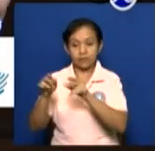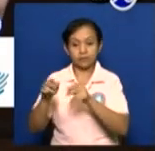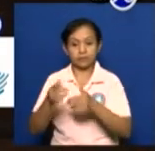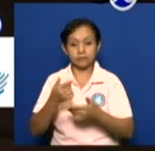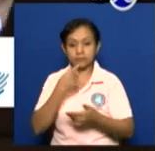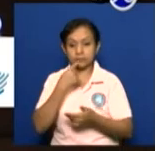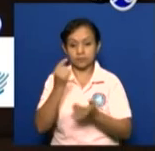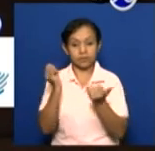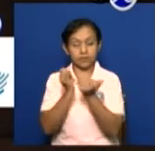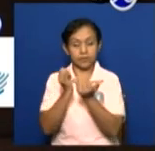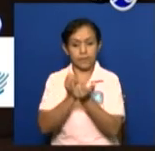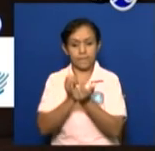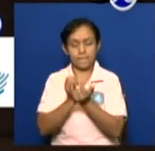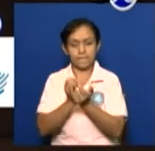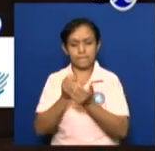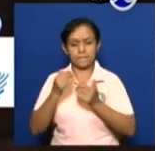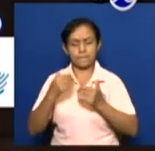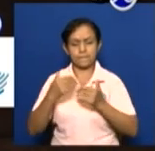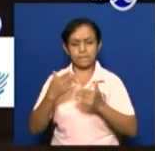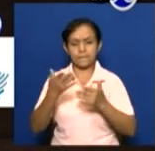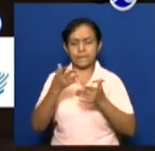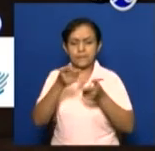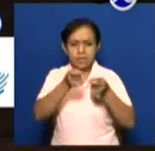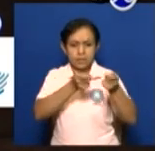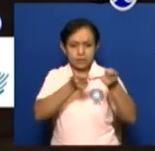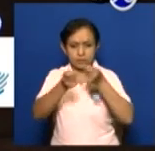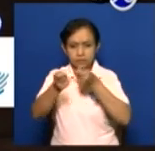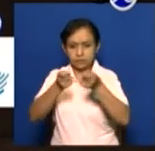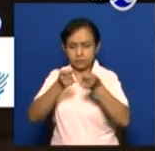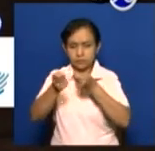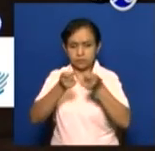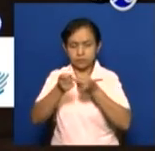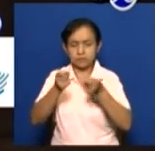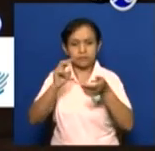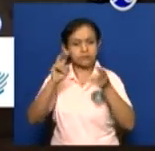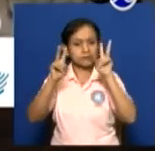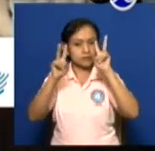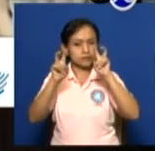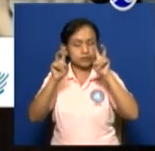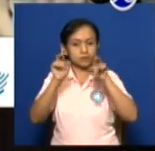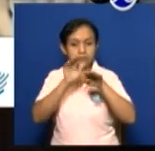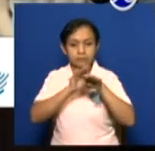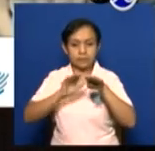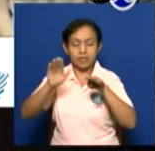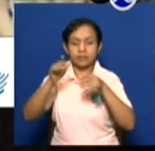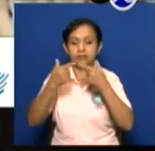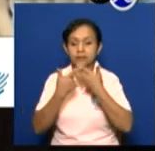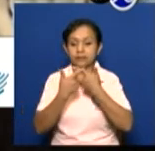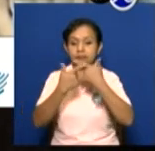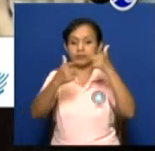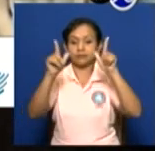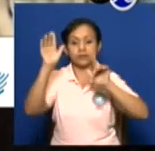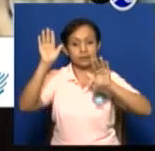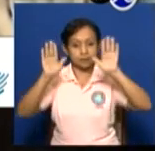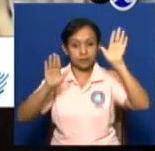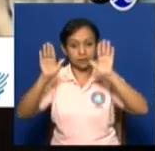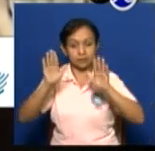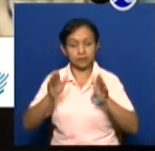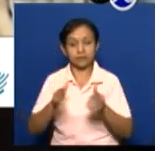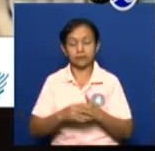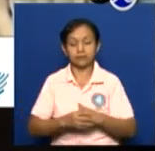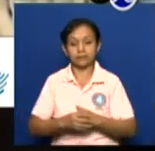así como la marcha de nuestra administración basada en la más pura democracia, pues